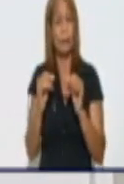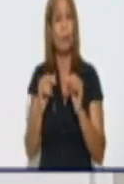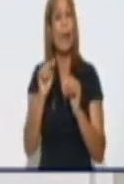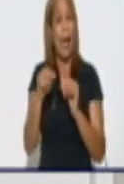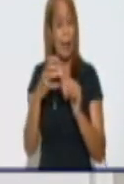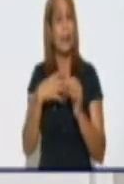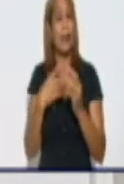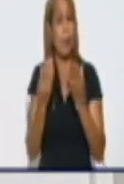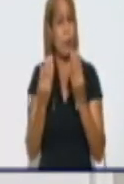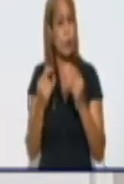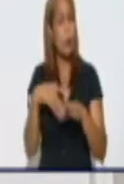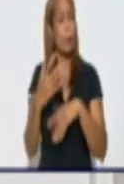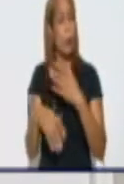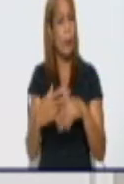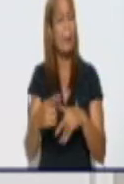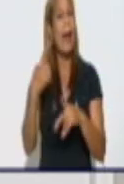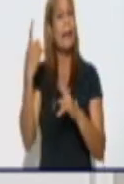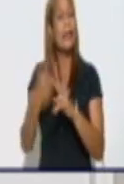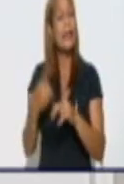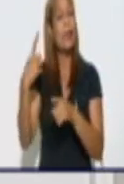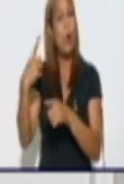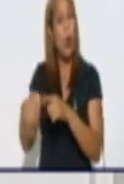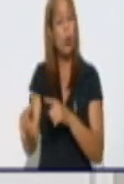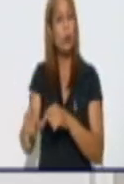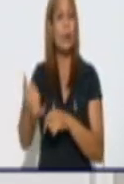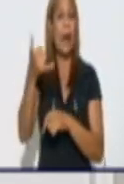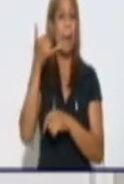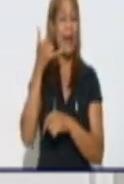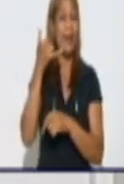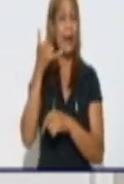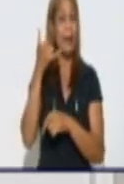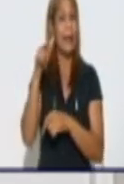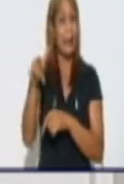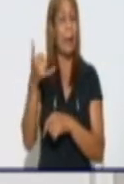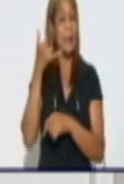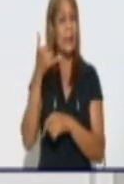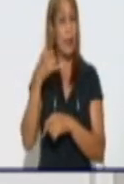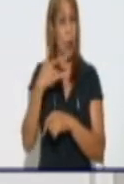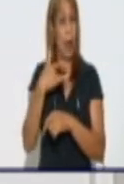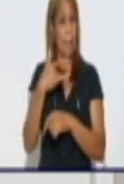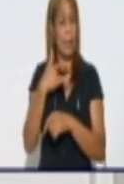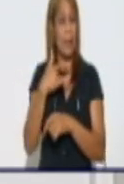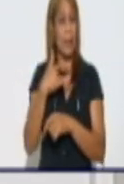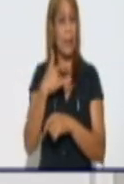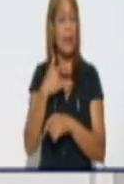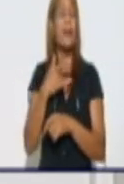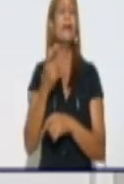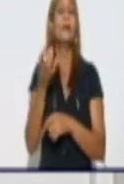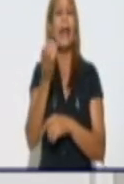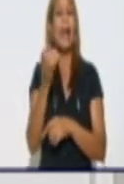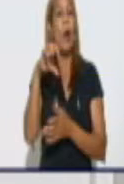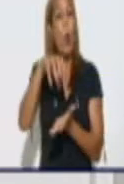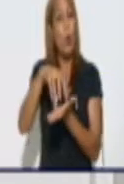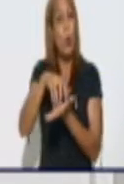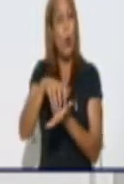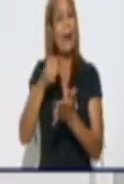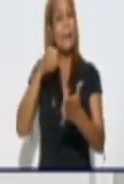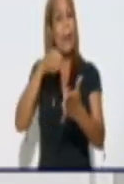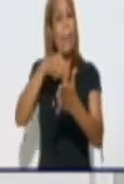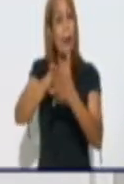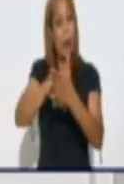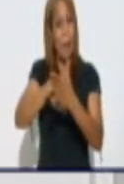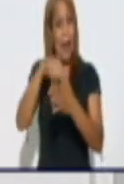lo otro, una llamada telefónica del reparto Manopla aquí en Bayamo, sin agua, o sea, el agua sin presión.